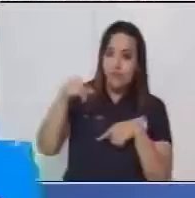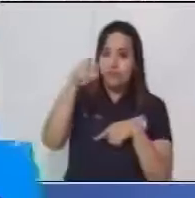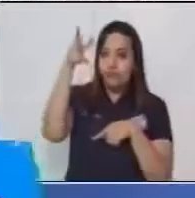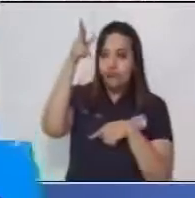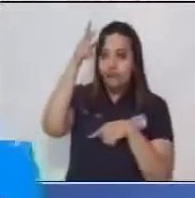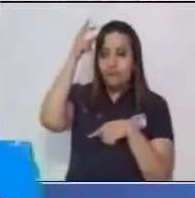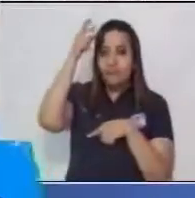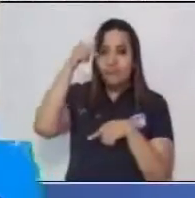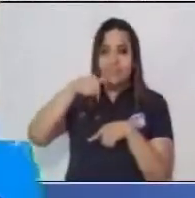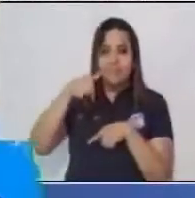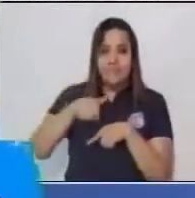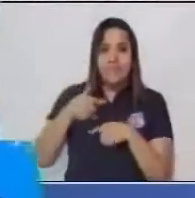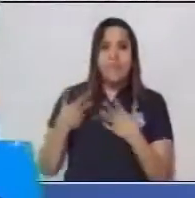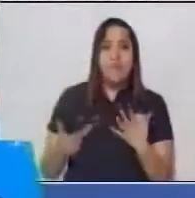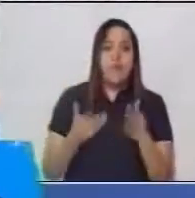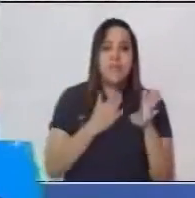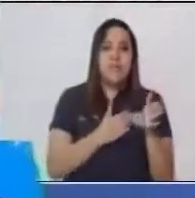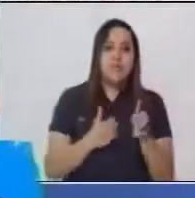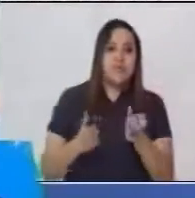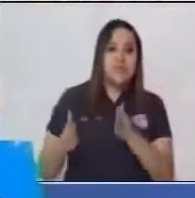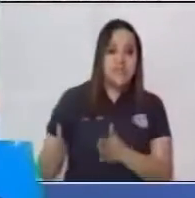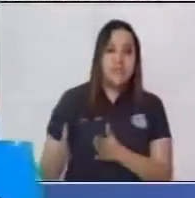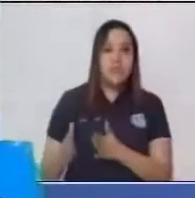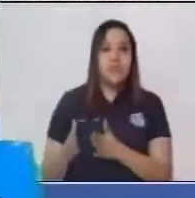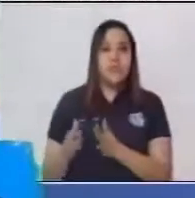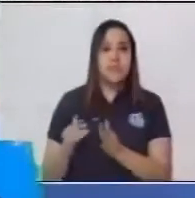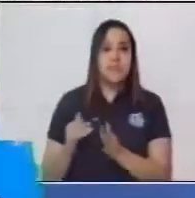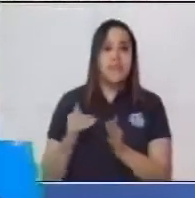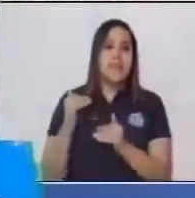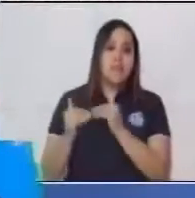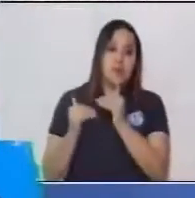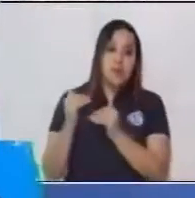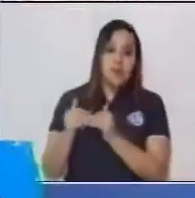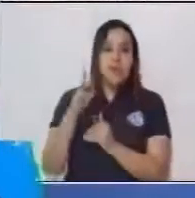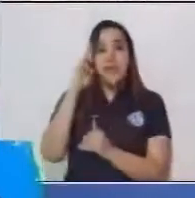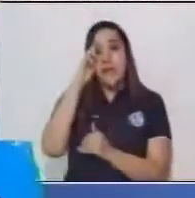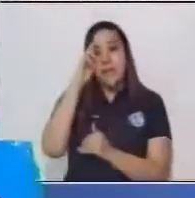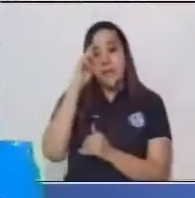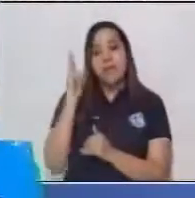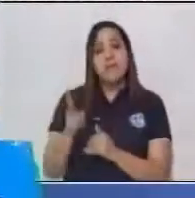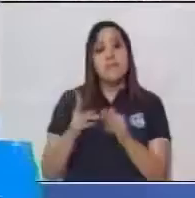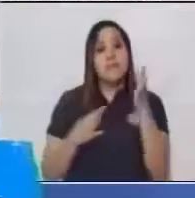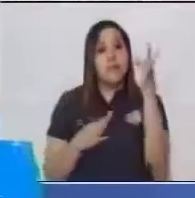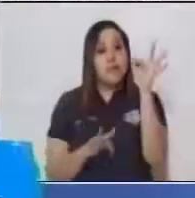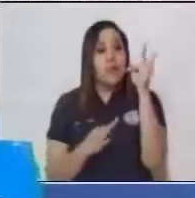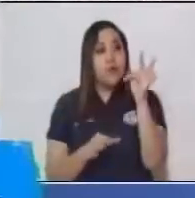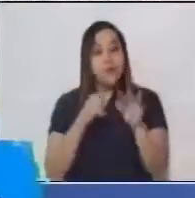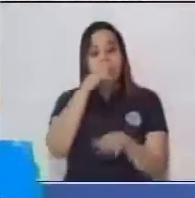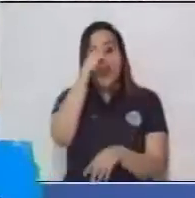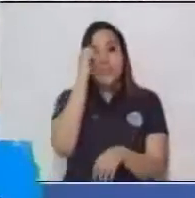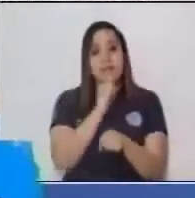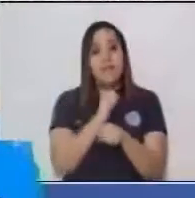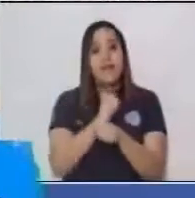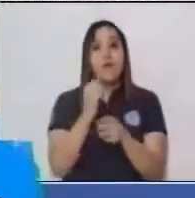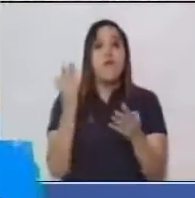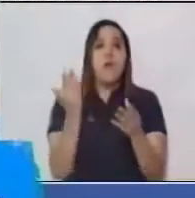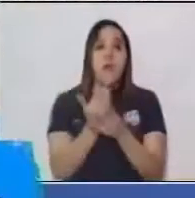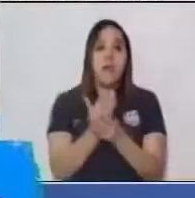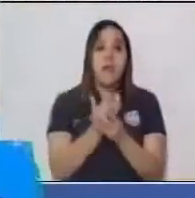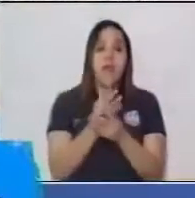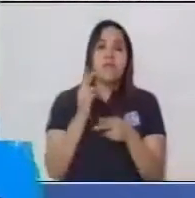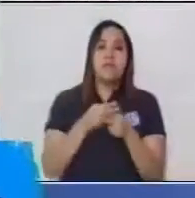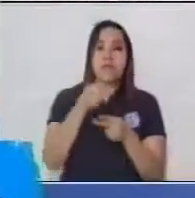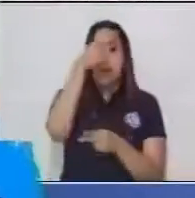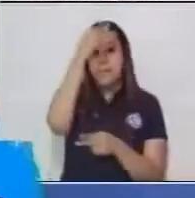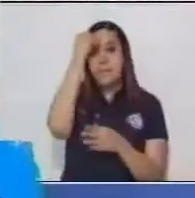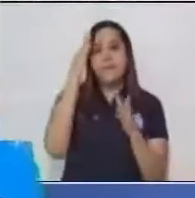hemos adquirido hoy en sucesiones y progresiones. Recuerda guardar todos tus trabajos en tu portafolio de Aprende